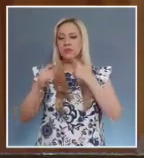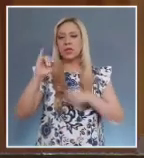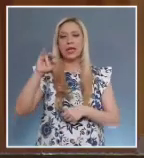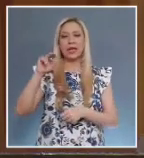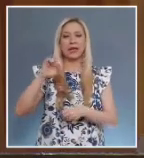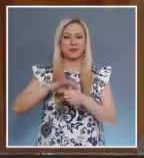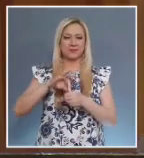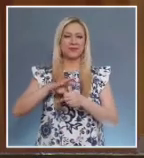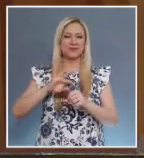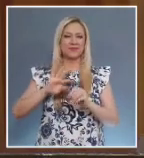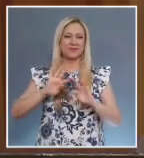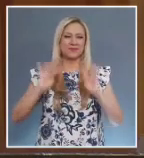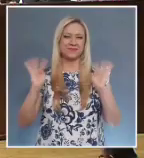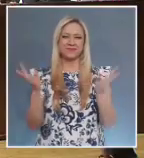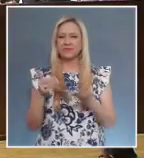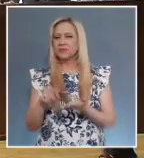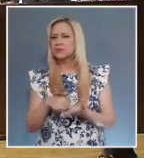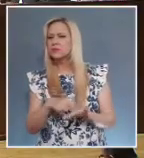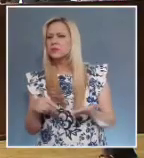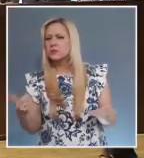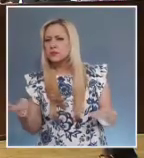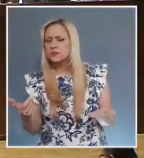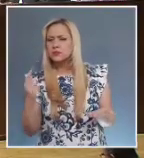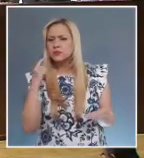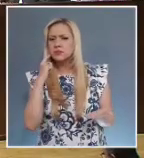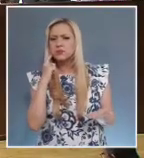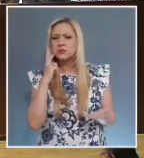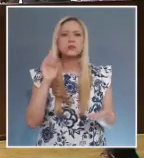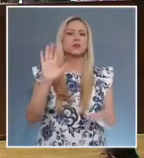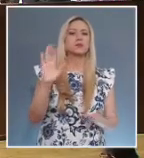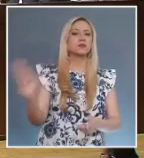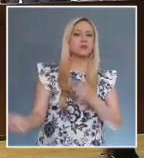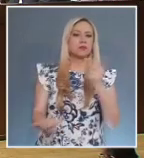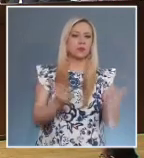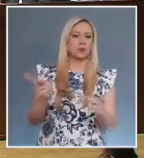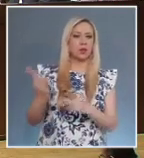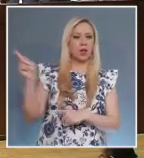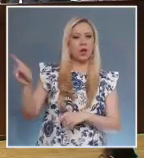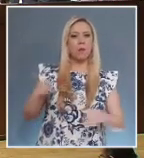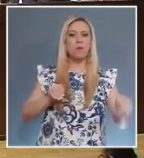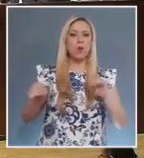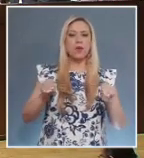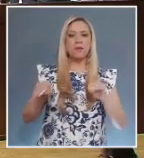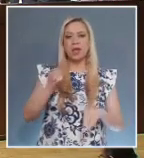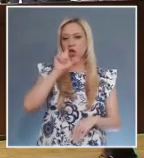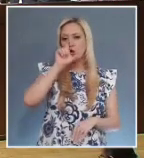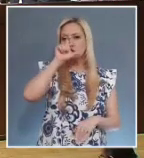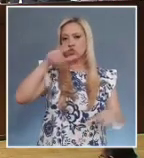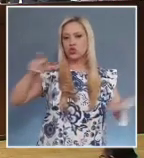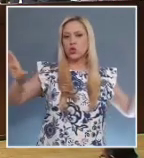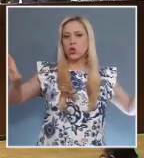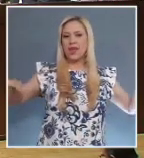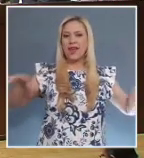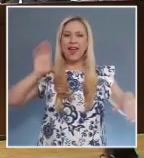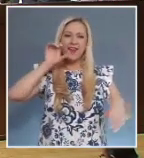respuesta negativa a una consulta formulada por movimiento ciudadano poder informativo Juan Carlos González